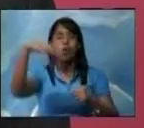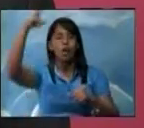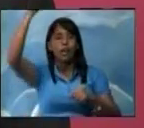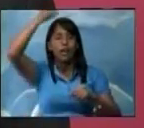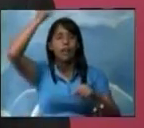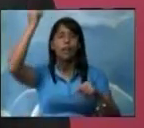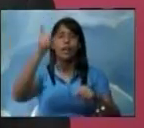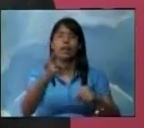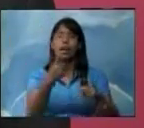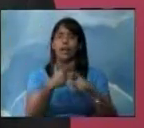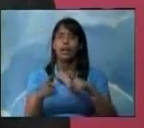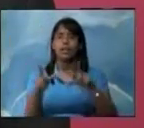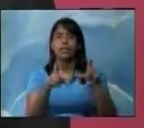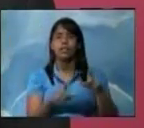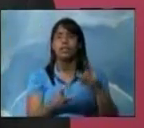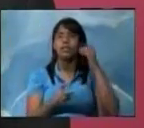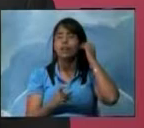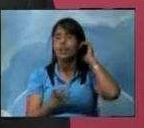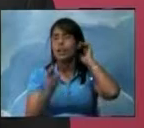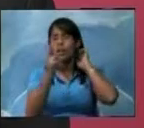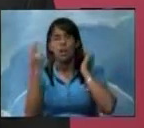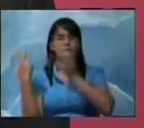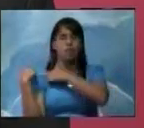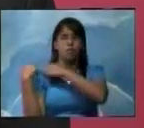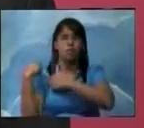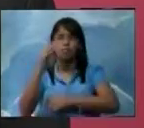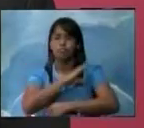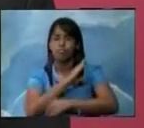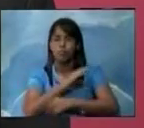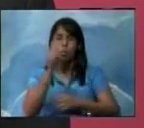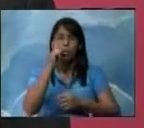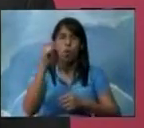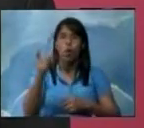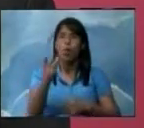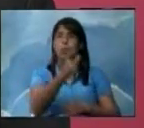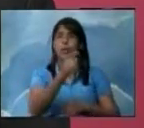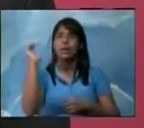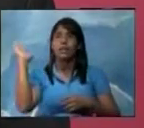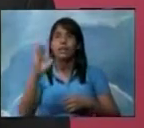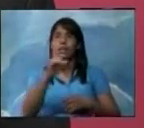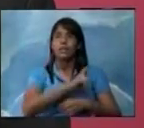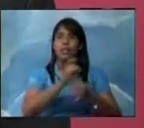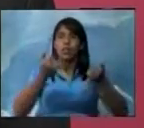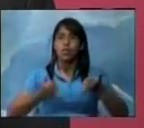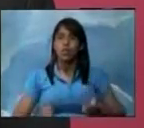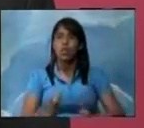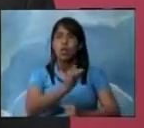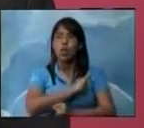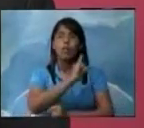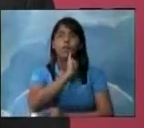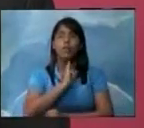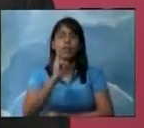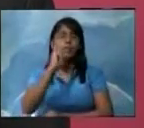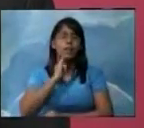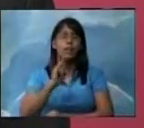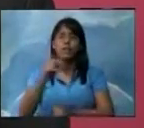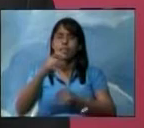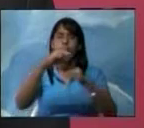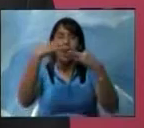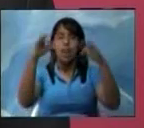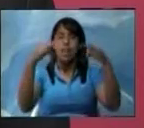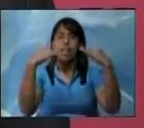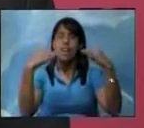a Aspenaz, jefe de sus eunucos, que trajese de los hijos de Israel, del linaje